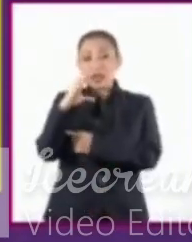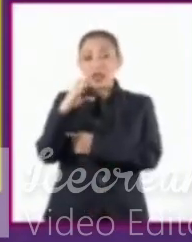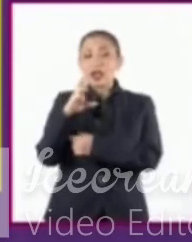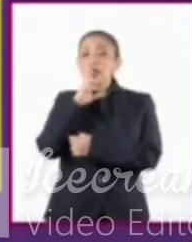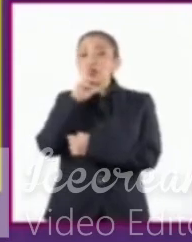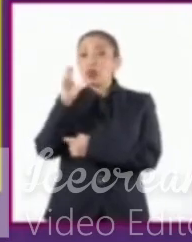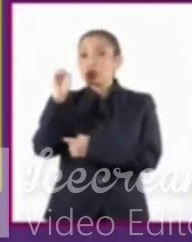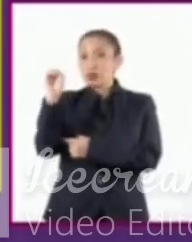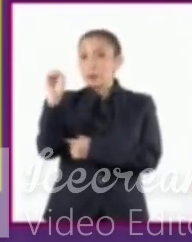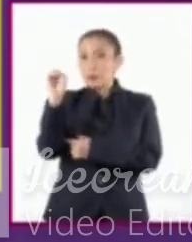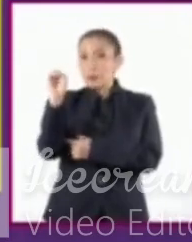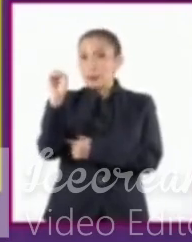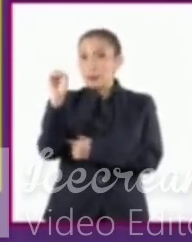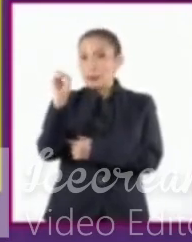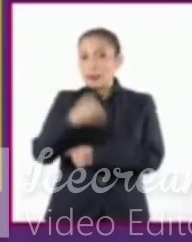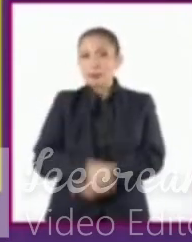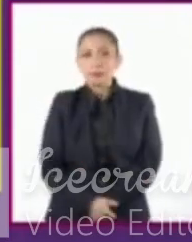a 0.